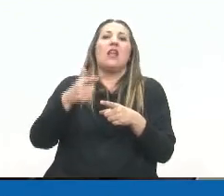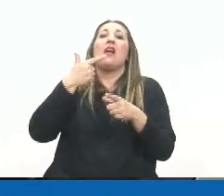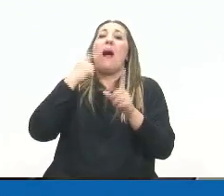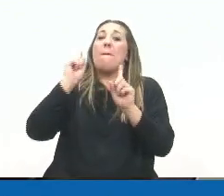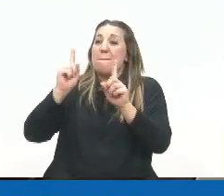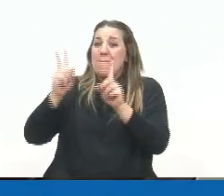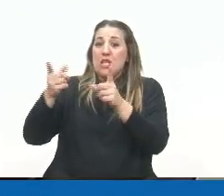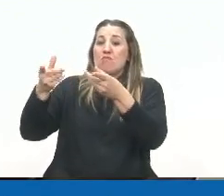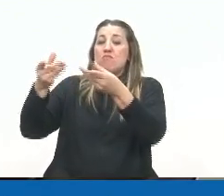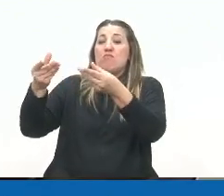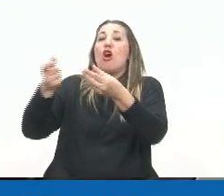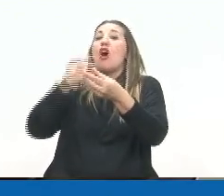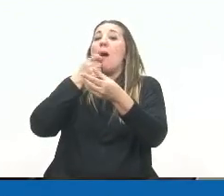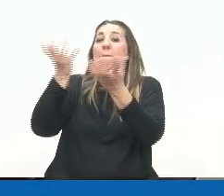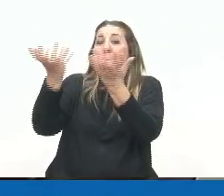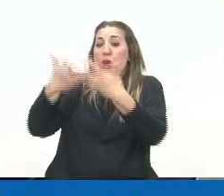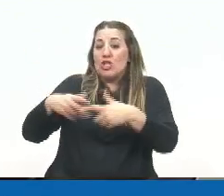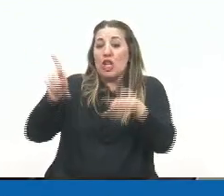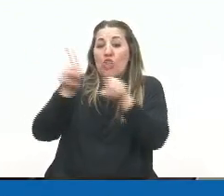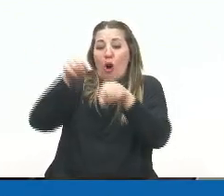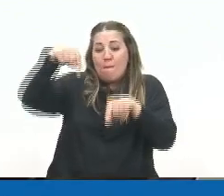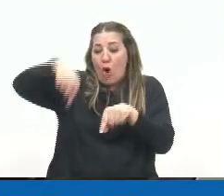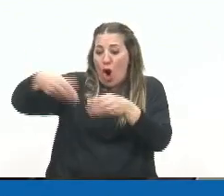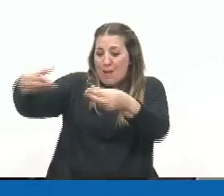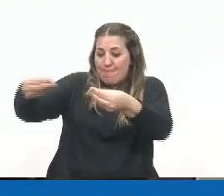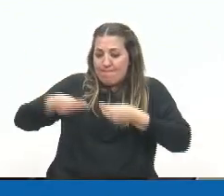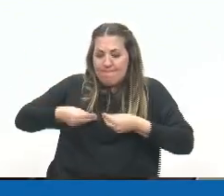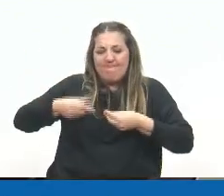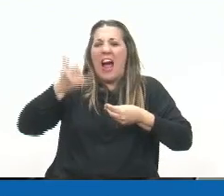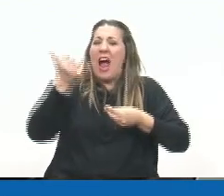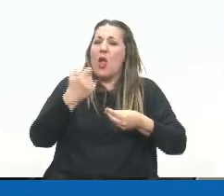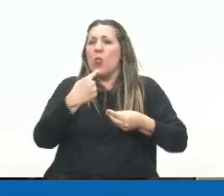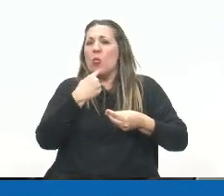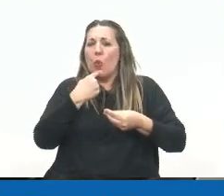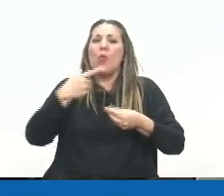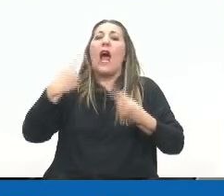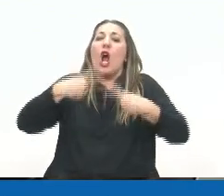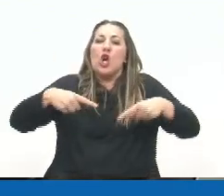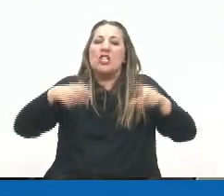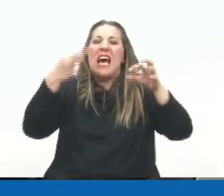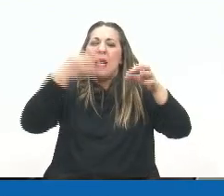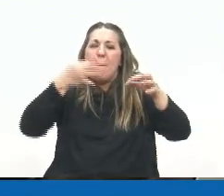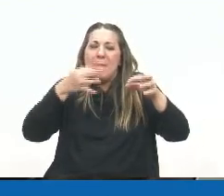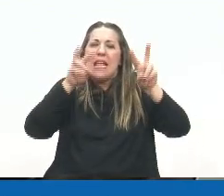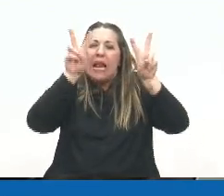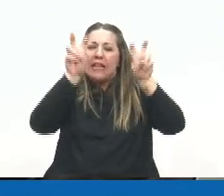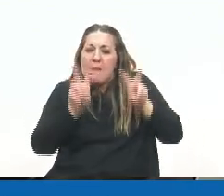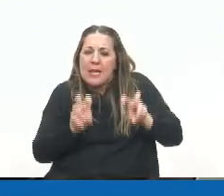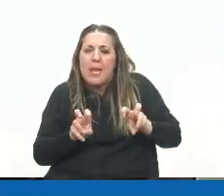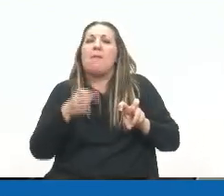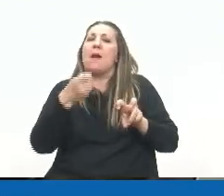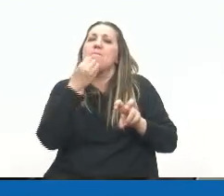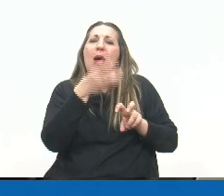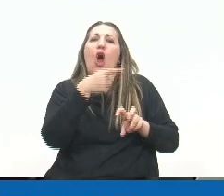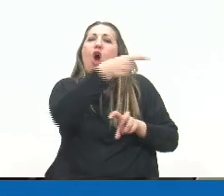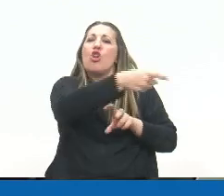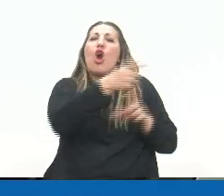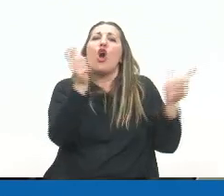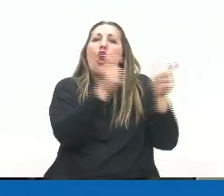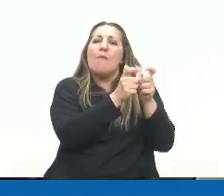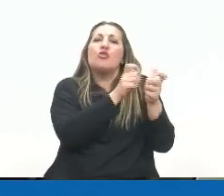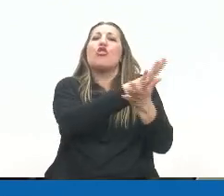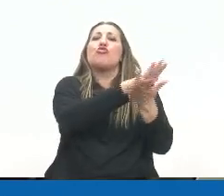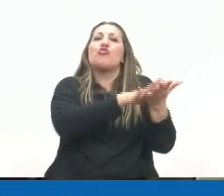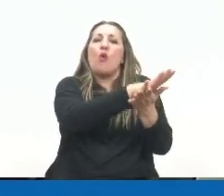como acaba de pasar hoy a que los detalles técnicos específicos se resuelvan en la comisión y la Constitución hasta